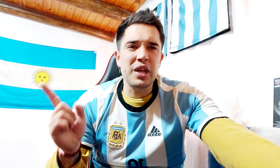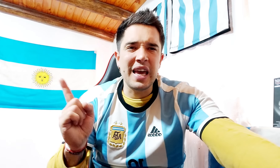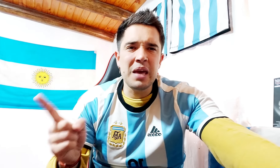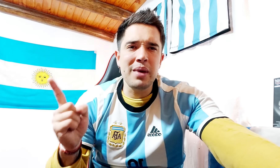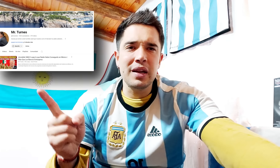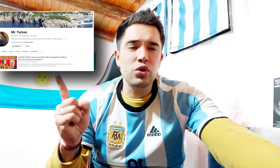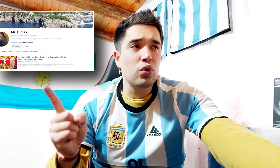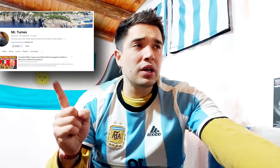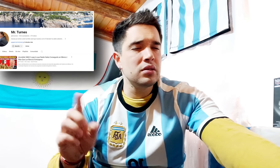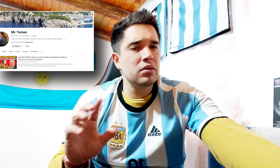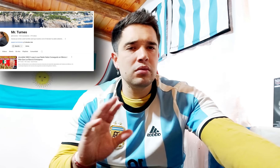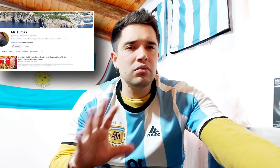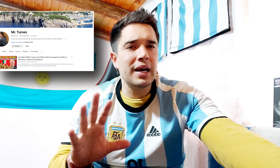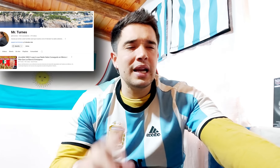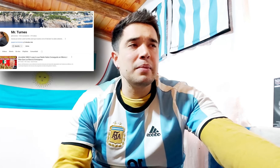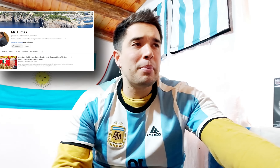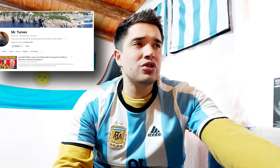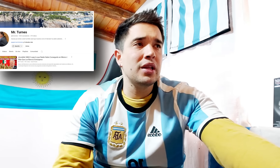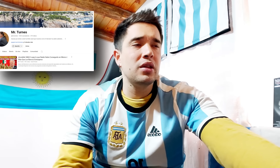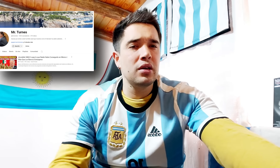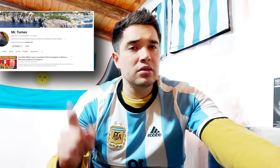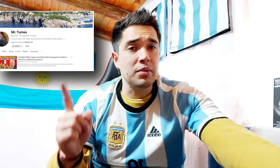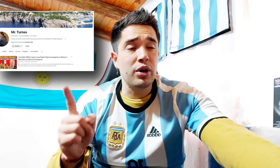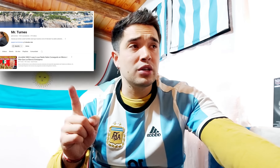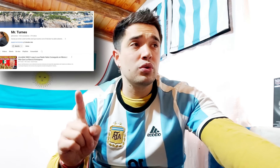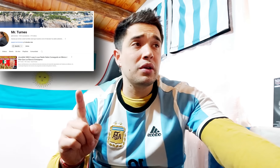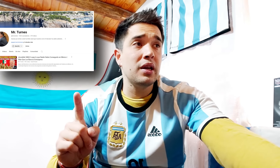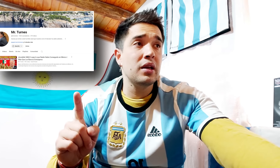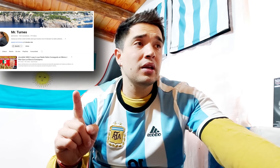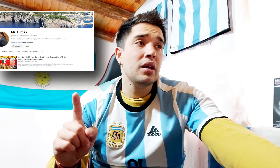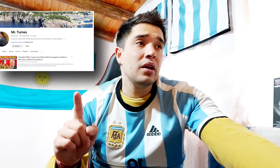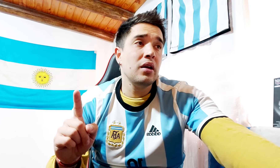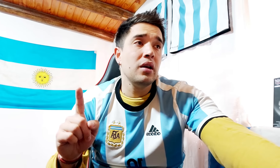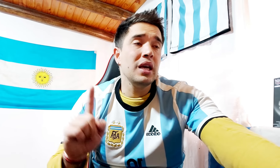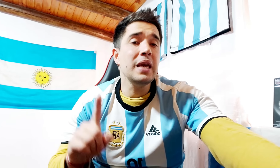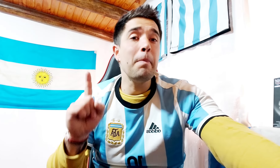video de MR Turnes, un canal impresionante, se pueden ir a suscribir.